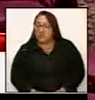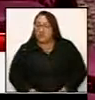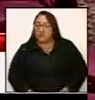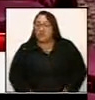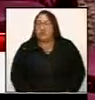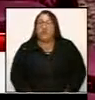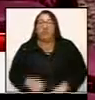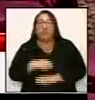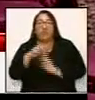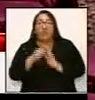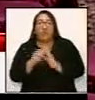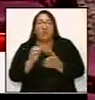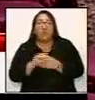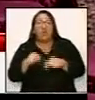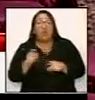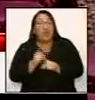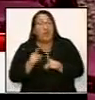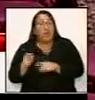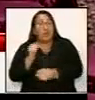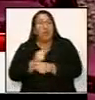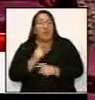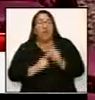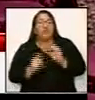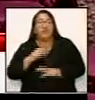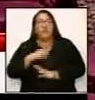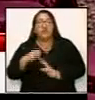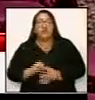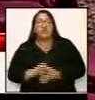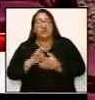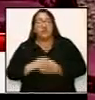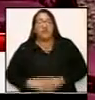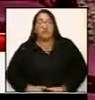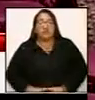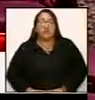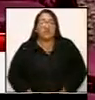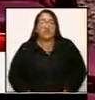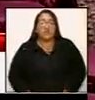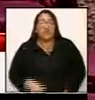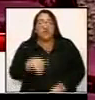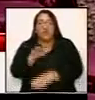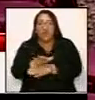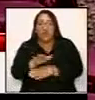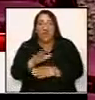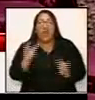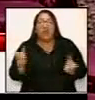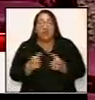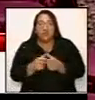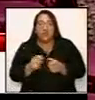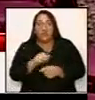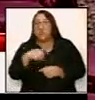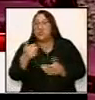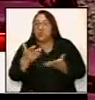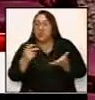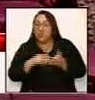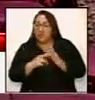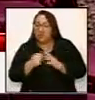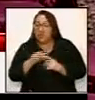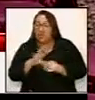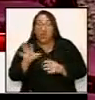proyecto que se establece acá y también trabajar algún proyecto específico para tratarlo en la comisión, ¿ya? Y otro aspecto que